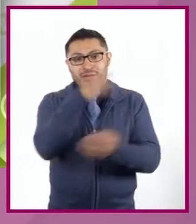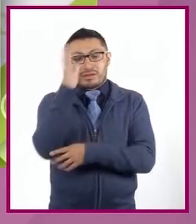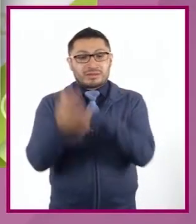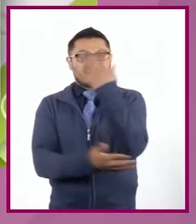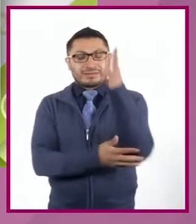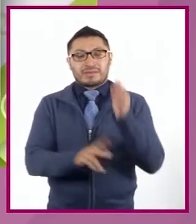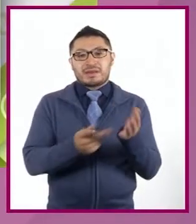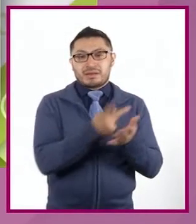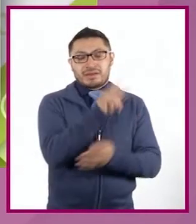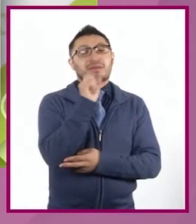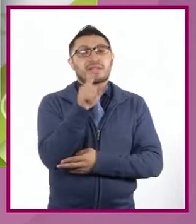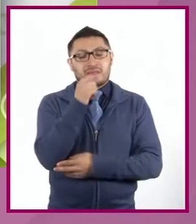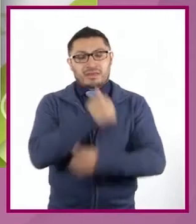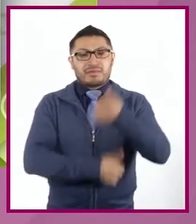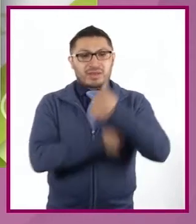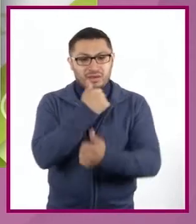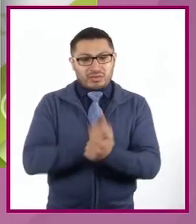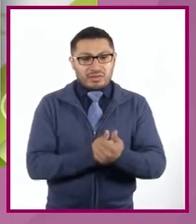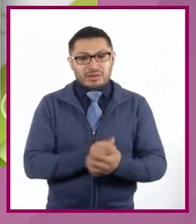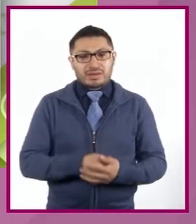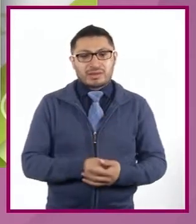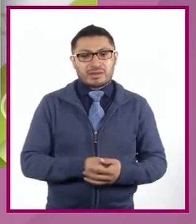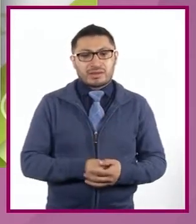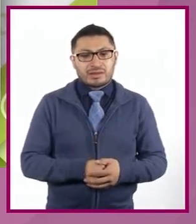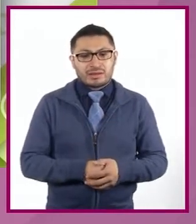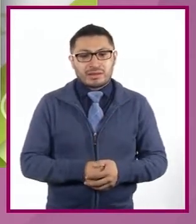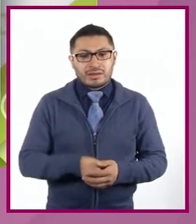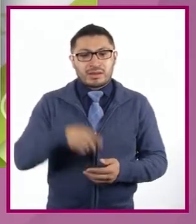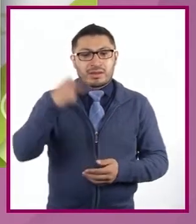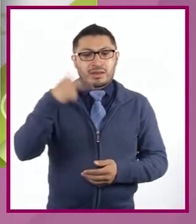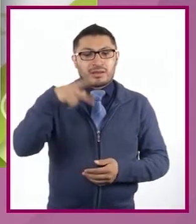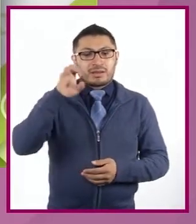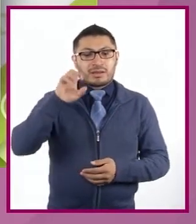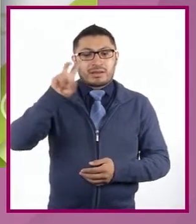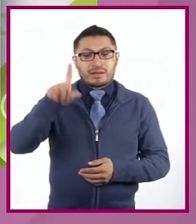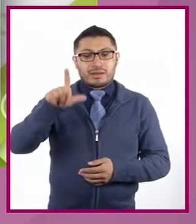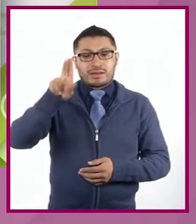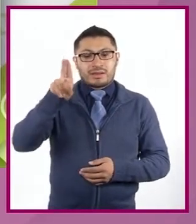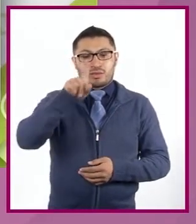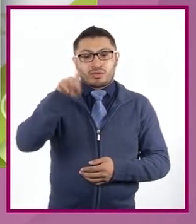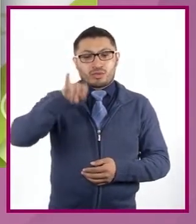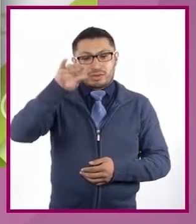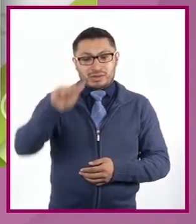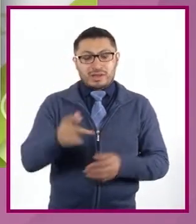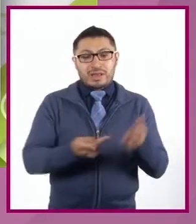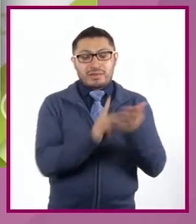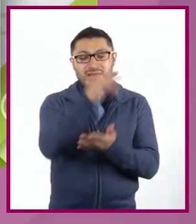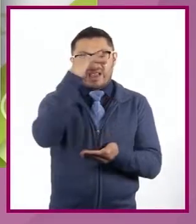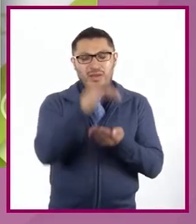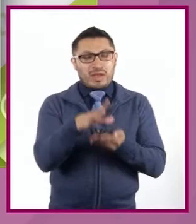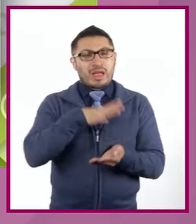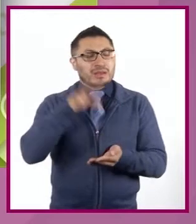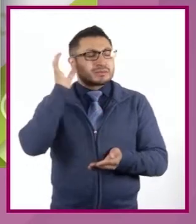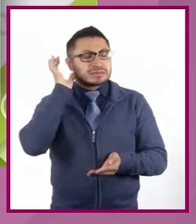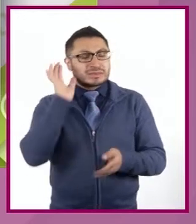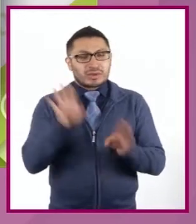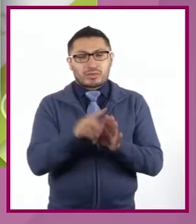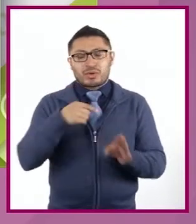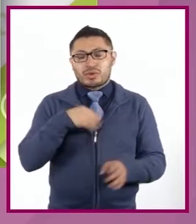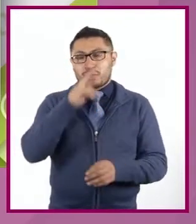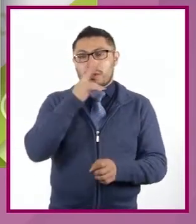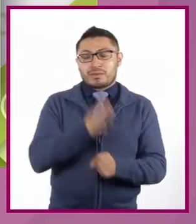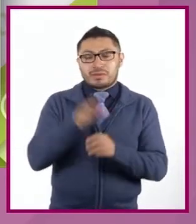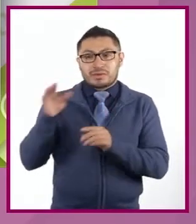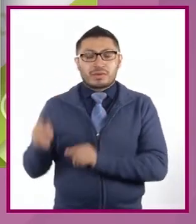también compiten? Que Lucia, una pequeña planta, escucha el eco y dice: tengo la misión de llevarlos a conocer cómo